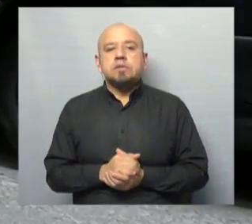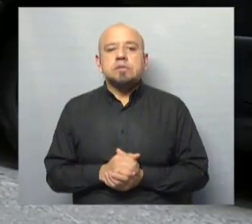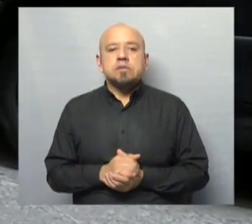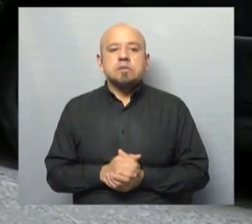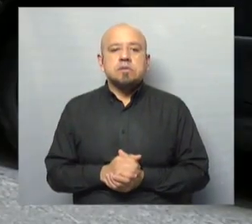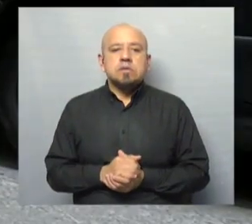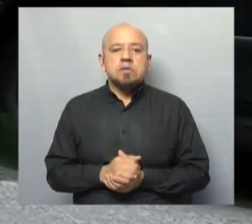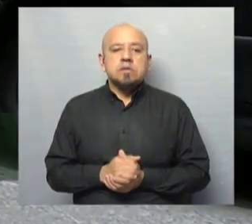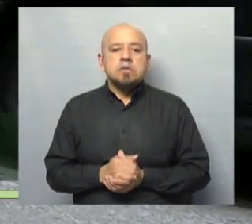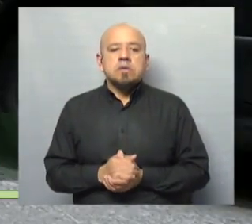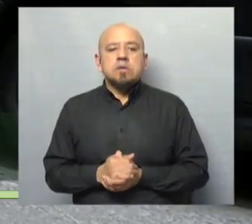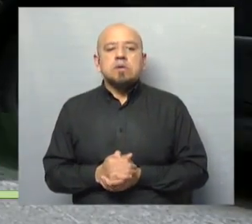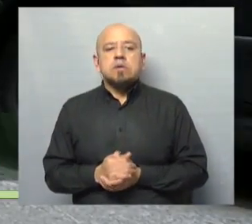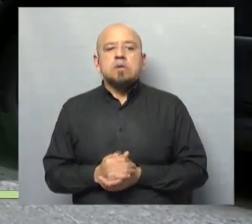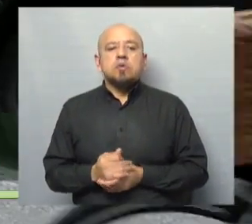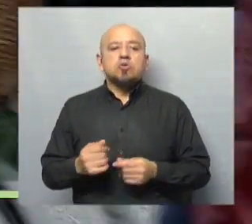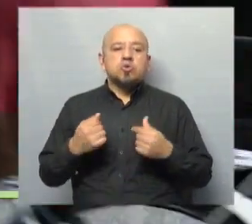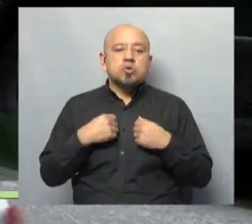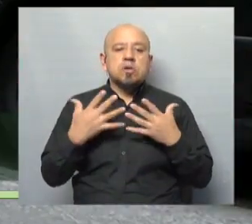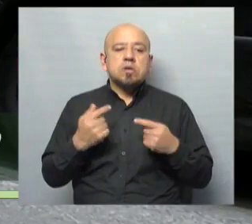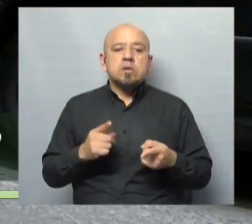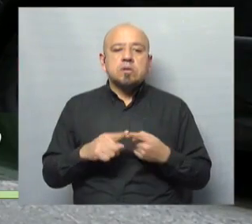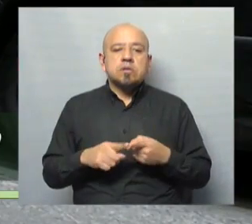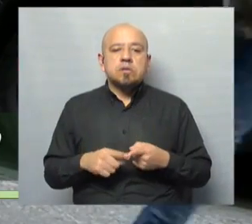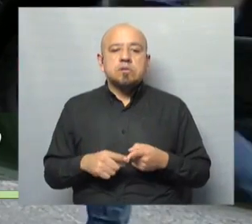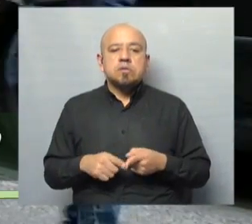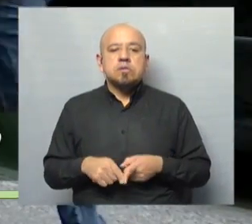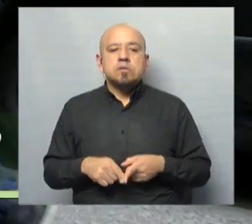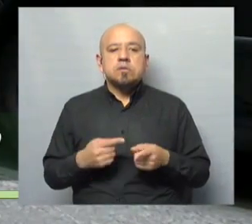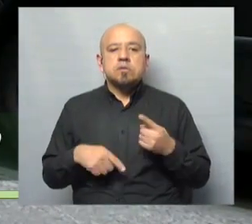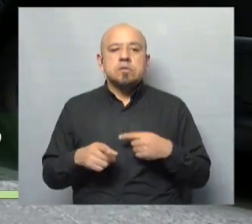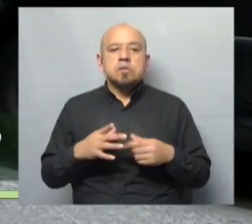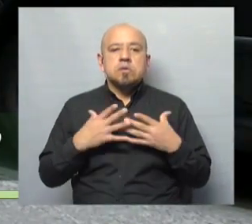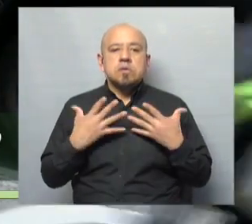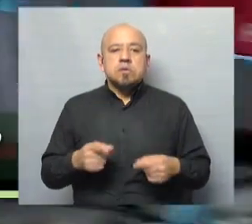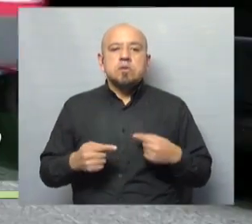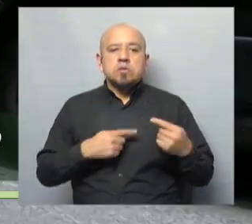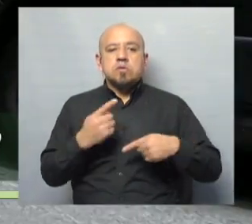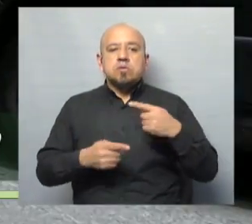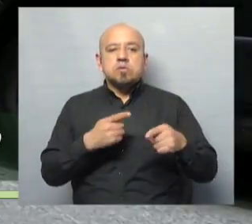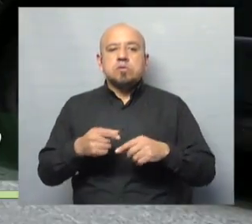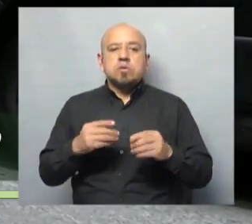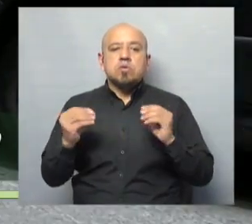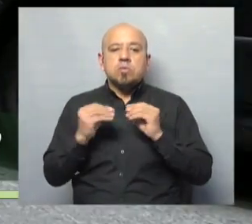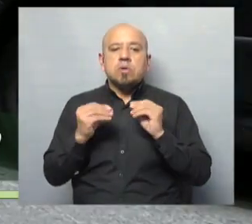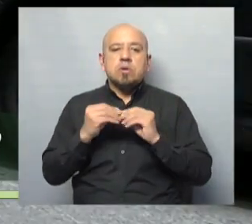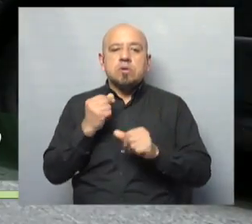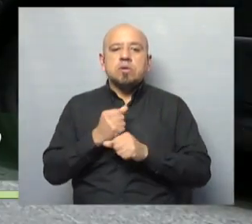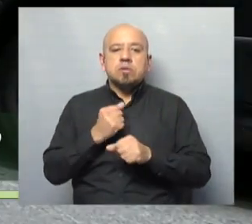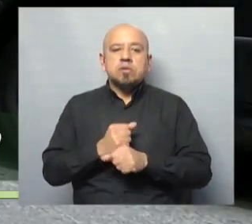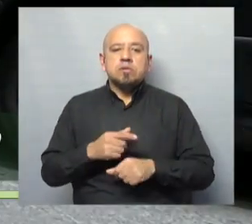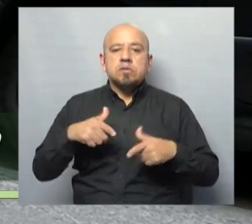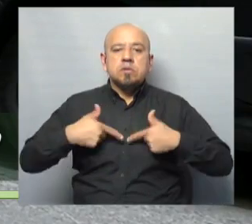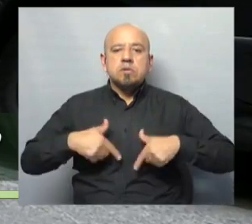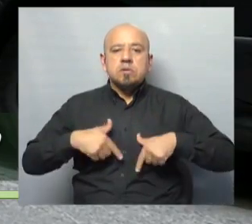queremos entablar una instancia real de negociación para la continuidad laboral de los compañeros tuvimos una estancia en el